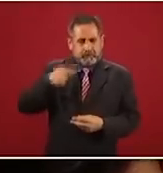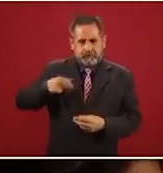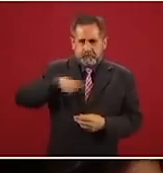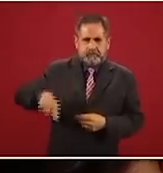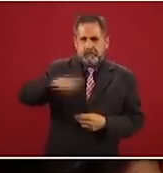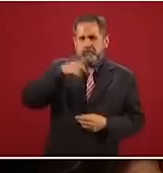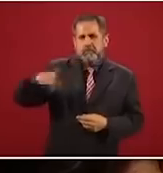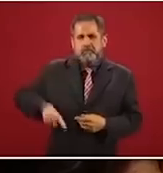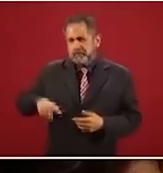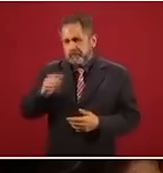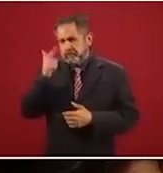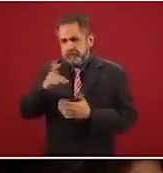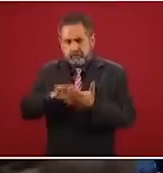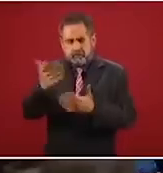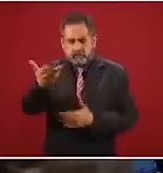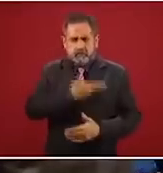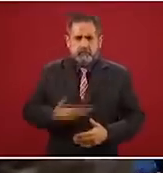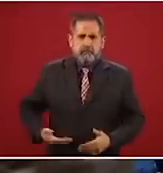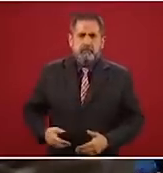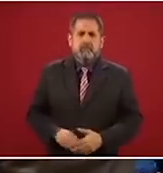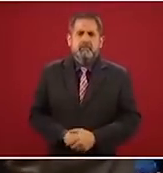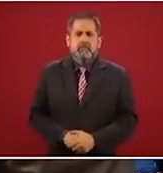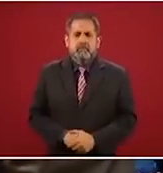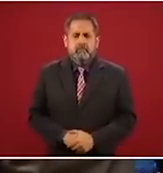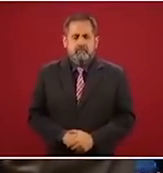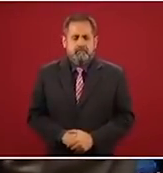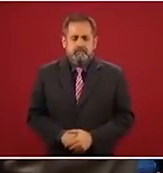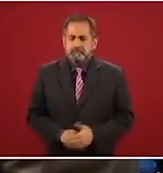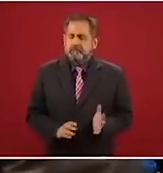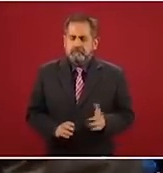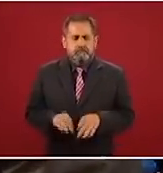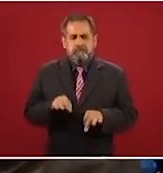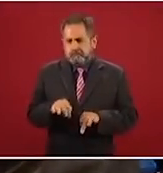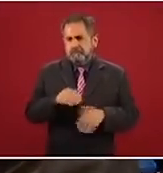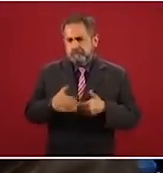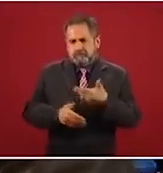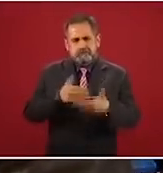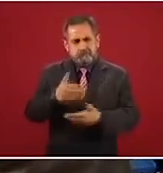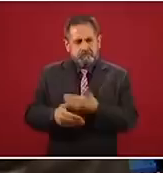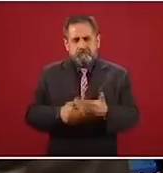y a su gobierno. Gracias, señor presidente. Sí, estamos trabajando en eso,